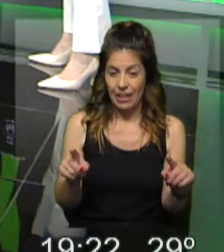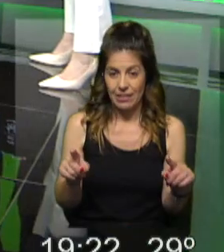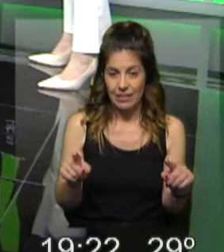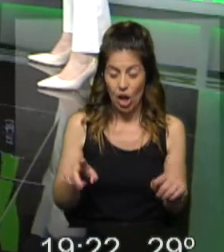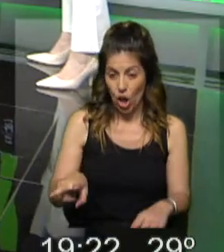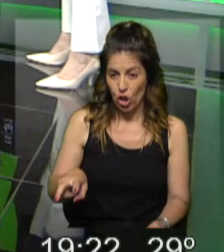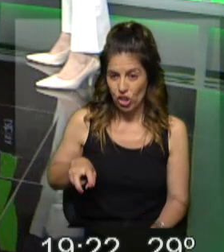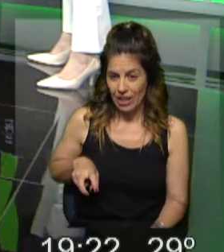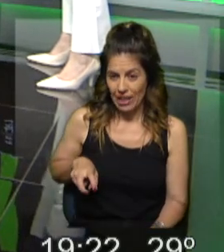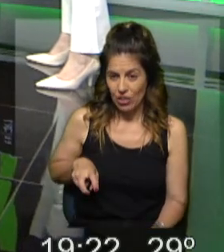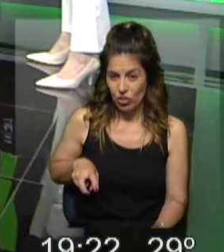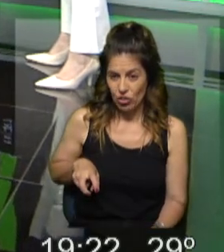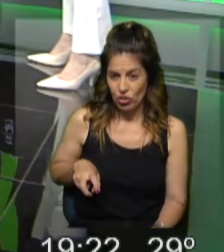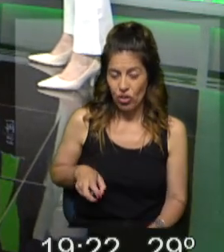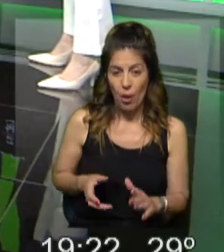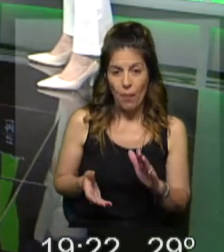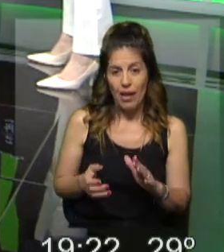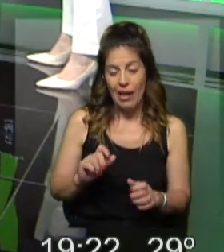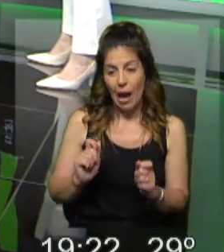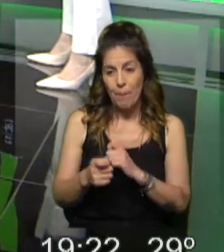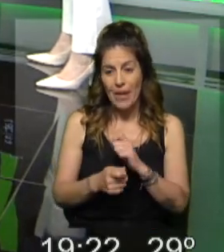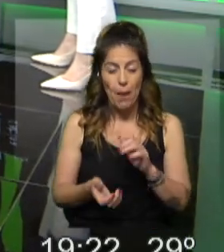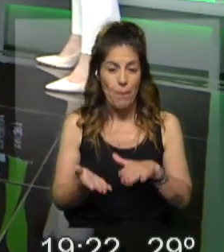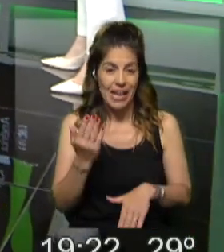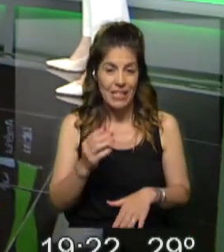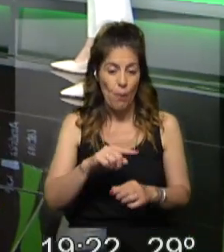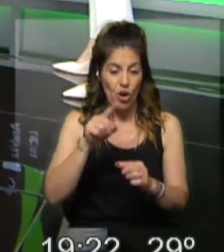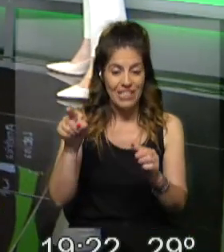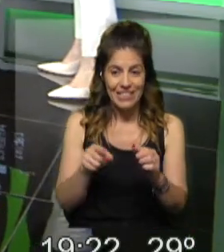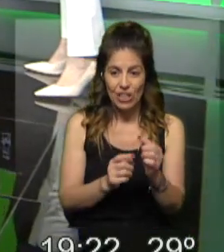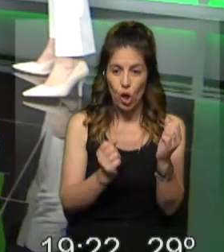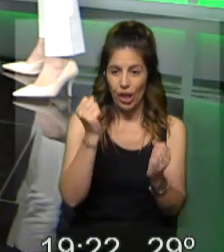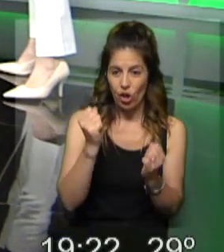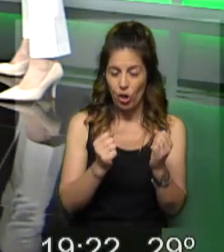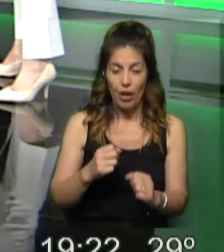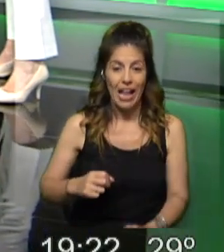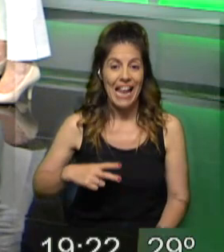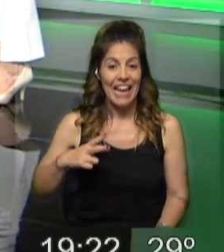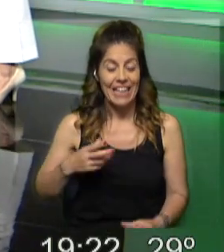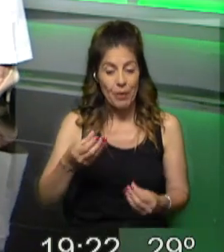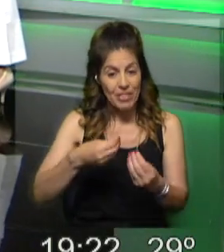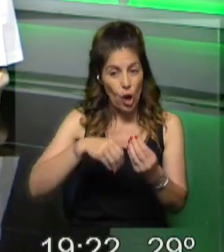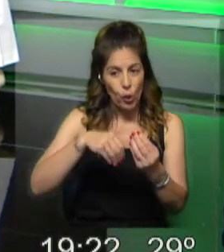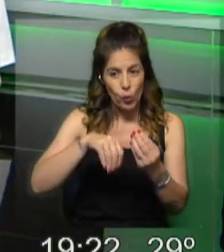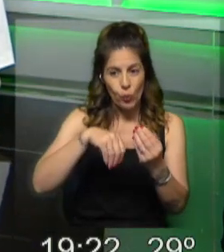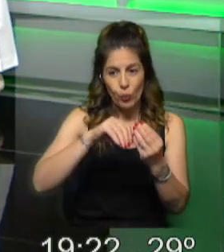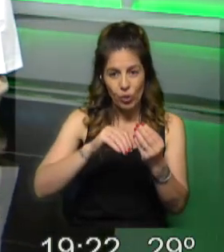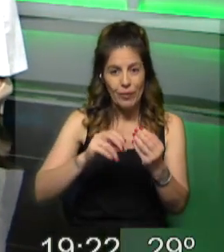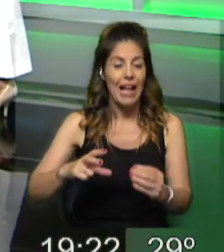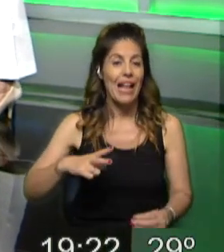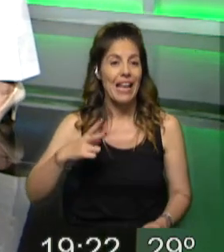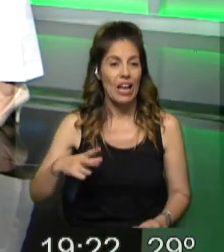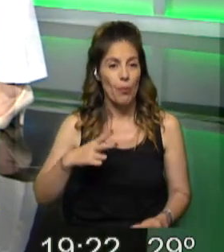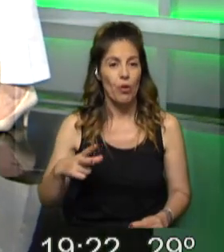los ingresos tienden a fluctuar más sí producto del ciclo económico del mercado de laboral pero la riqueza más acumulativa y en particular la riqueza es mucho más